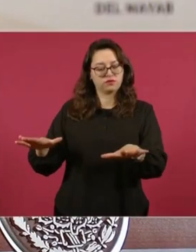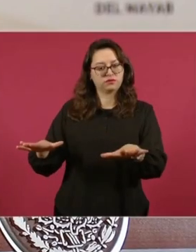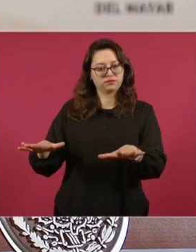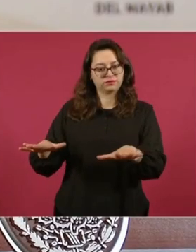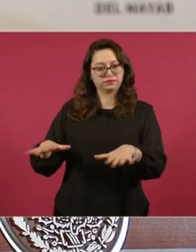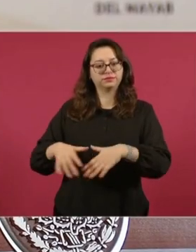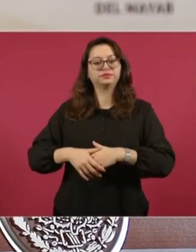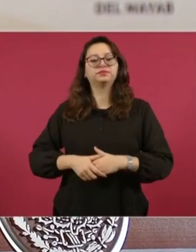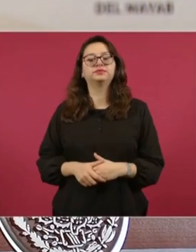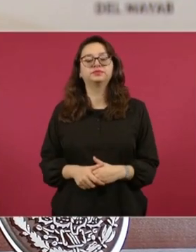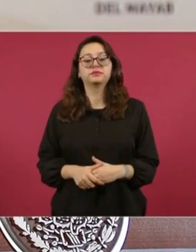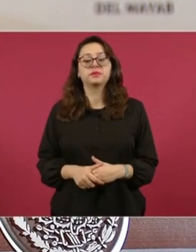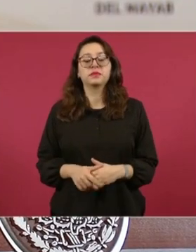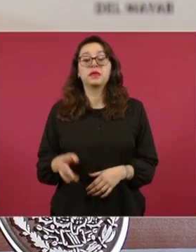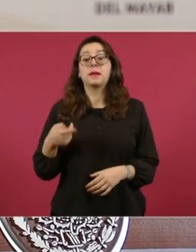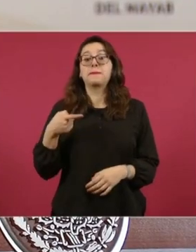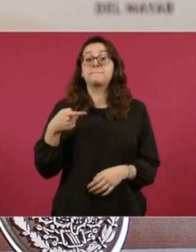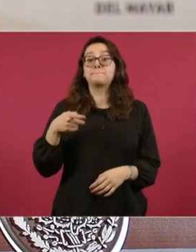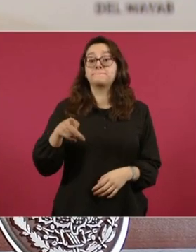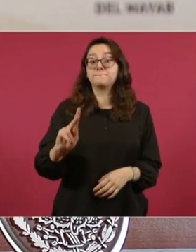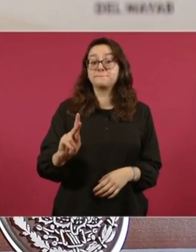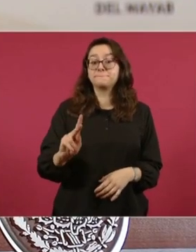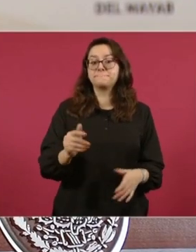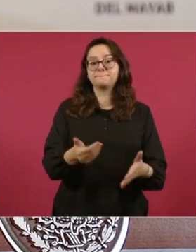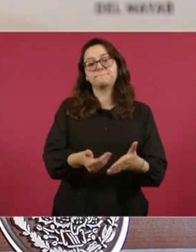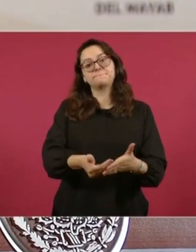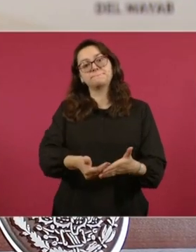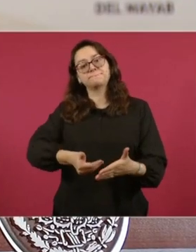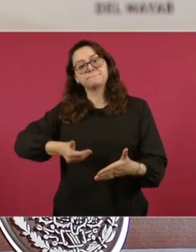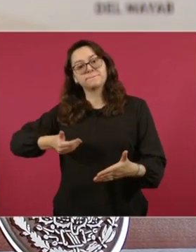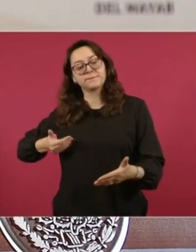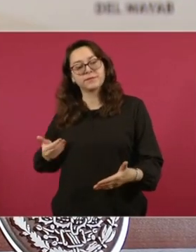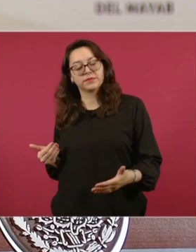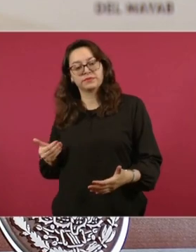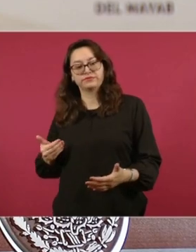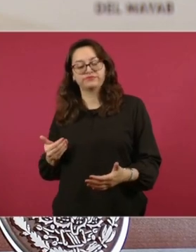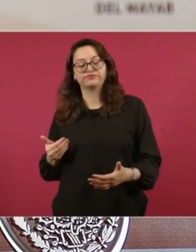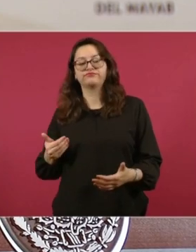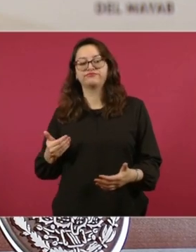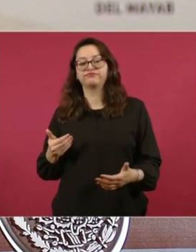quiero dar a conocer a todos,